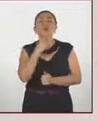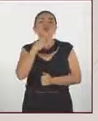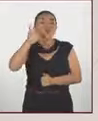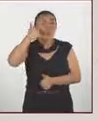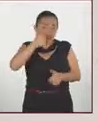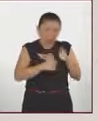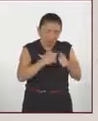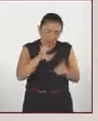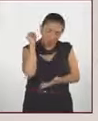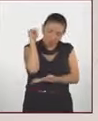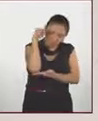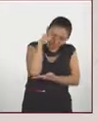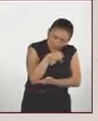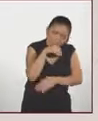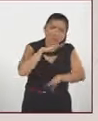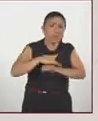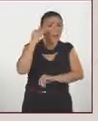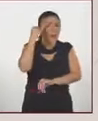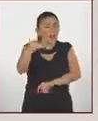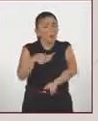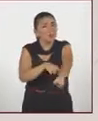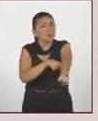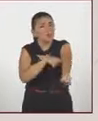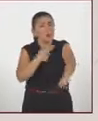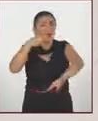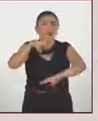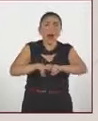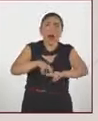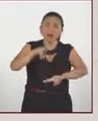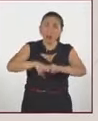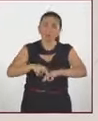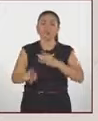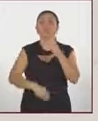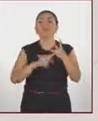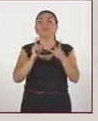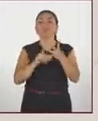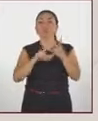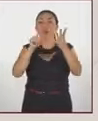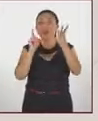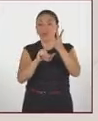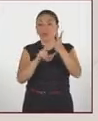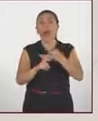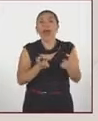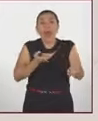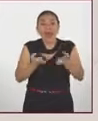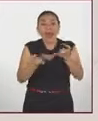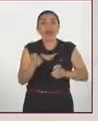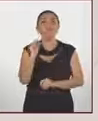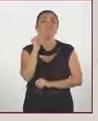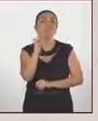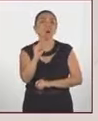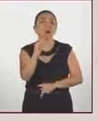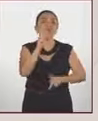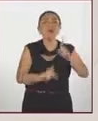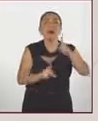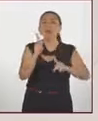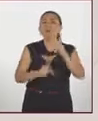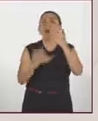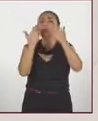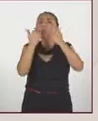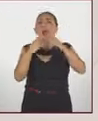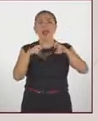dispositivos, largos periodos sentados. E inciso D, pocas pausas activas, sin estiramientos